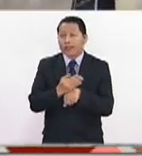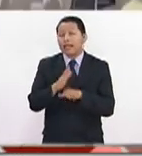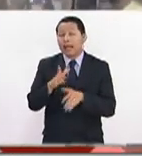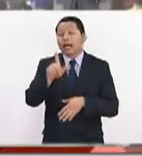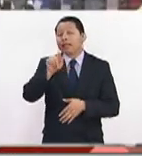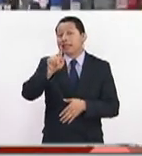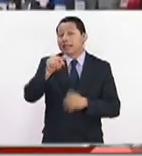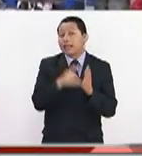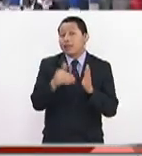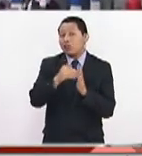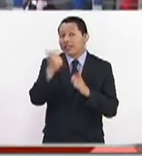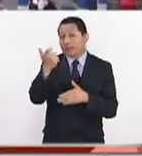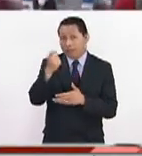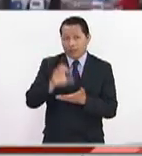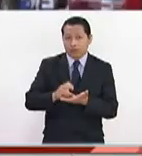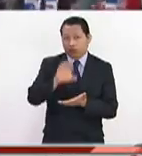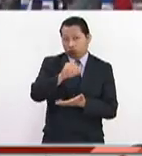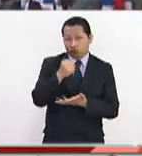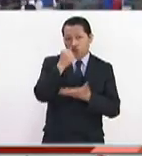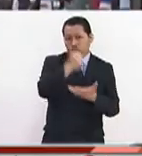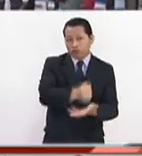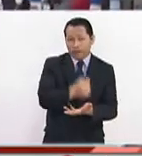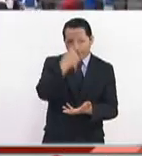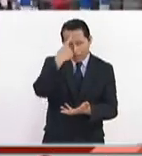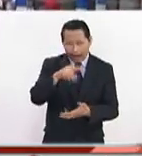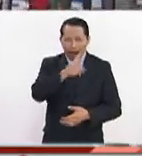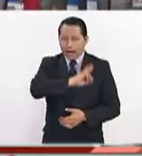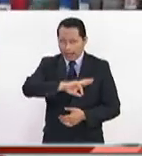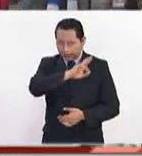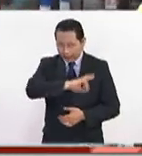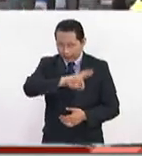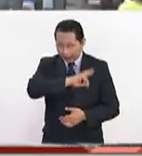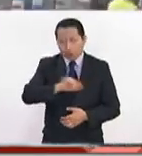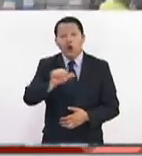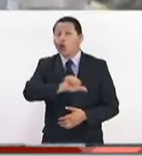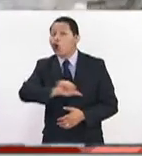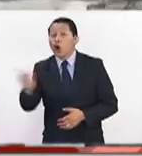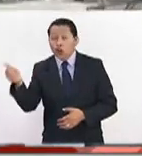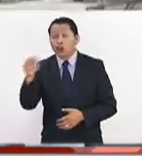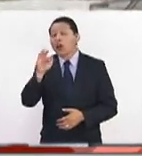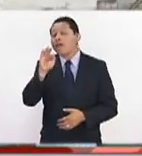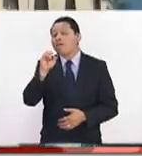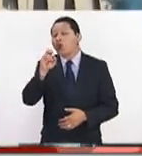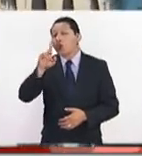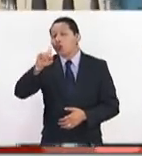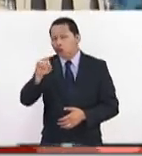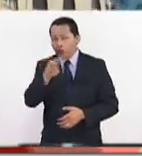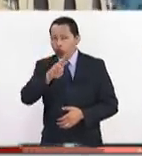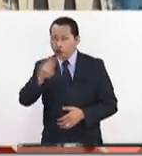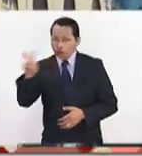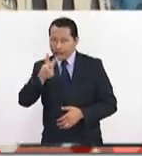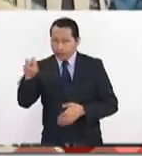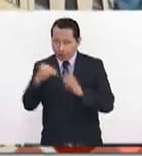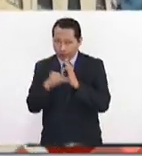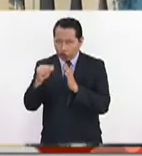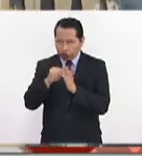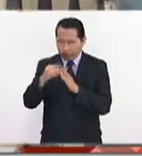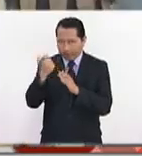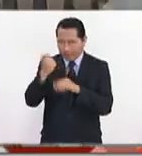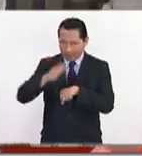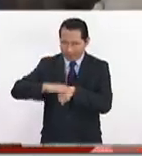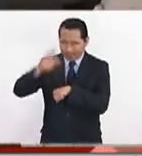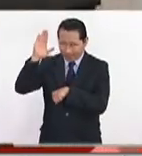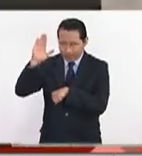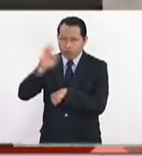millones de pesos en cuestiones de renta y tenemos otro fondo todavía ampliado por 200 millones de pesos más si es necesario que se